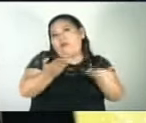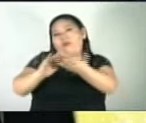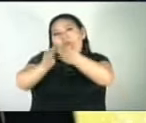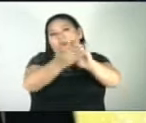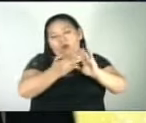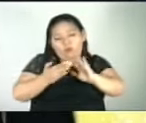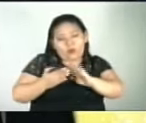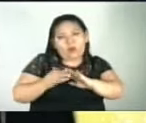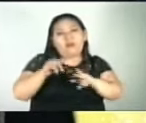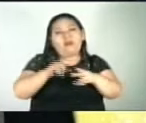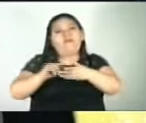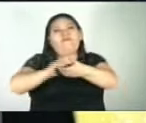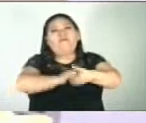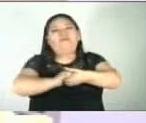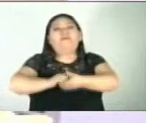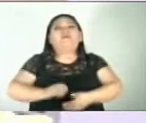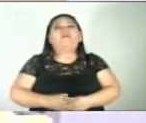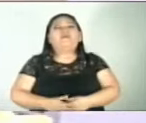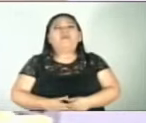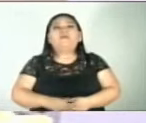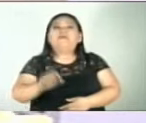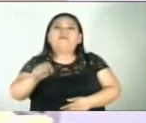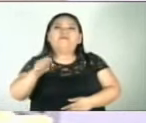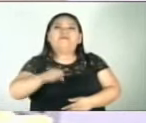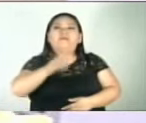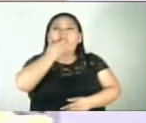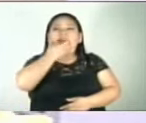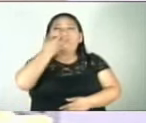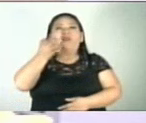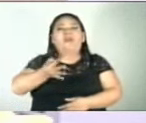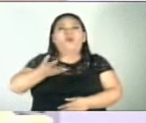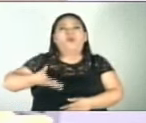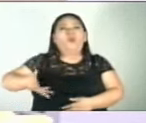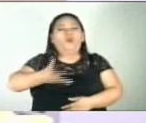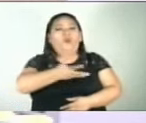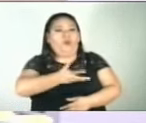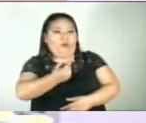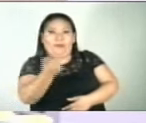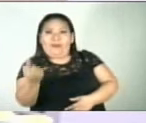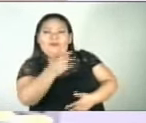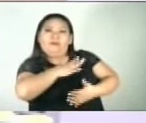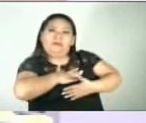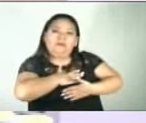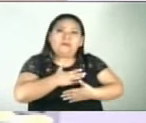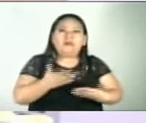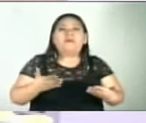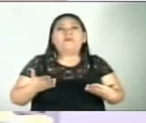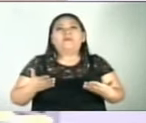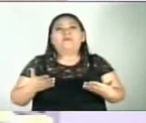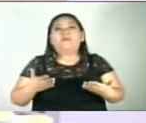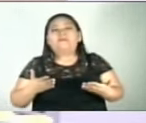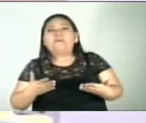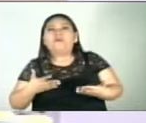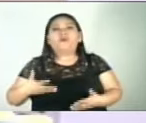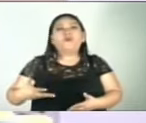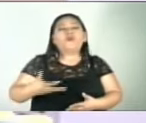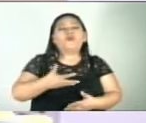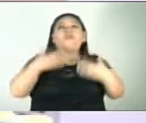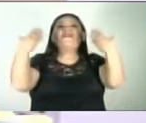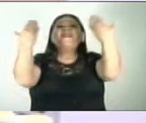y valor de la solidaridad. Realmente pues el personal voluntario de Comando de Salvamento estamos pues